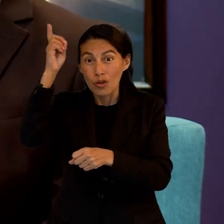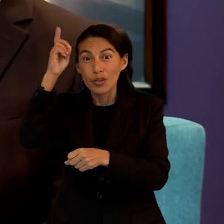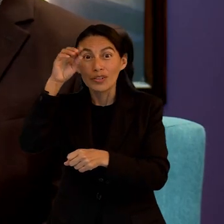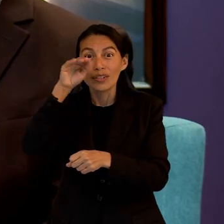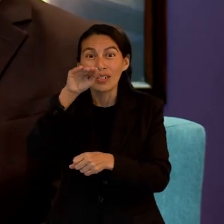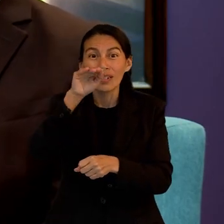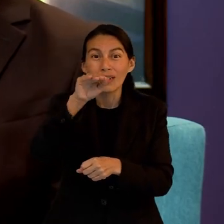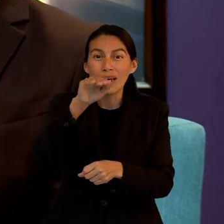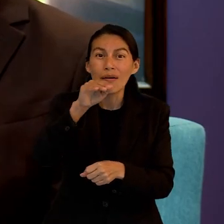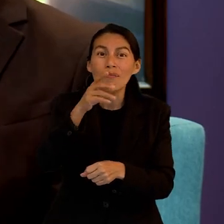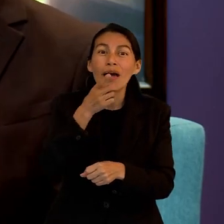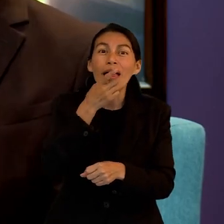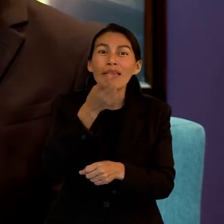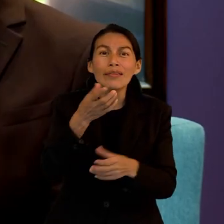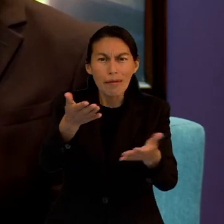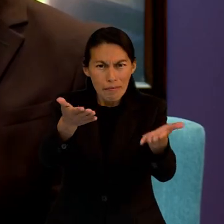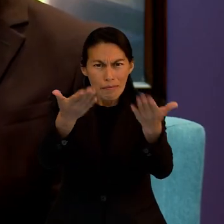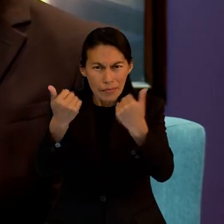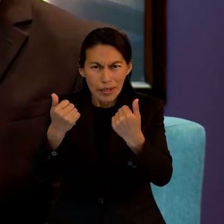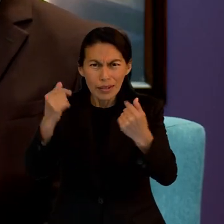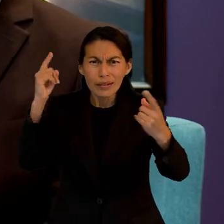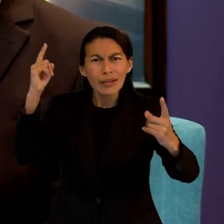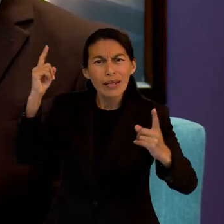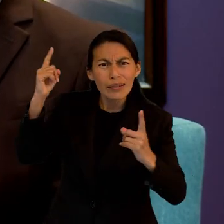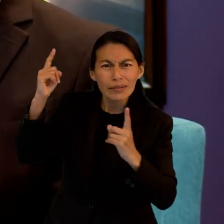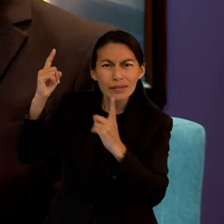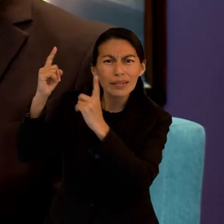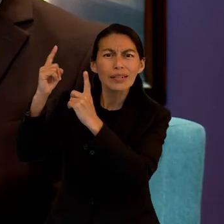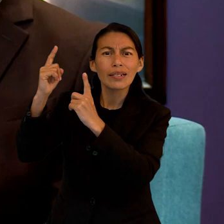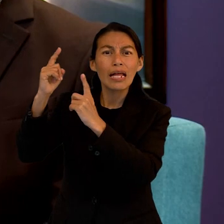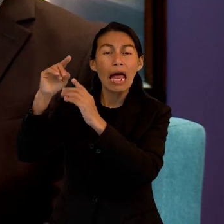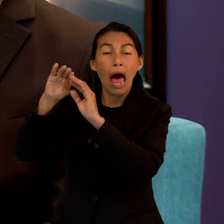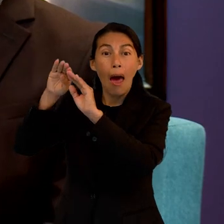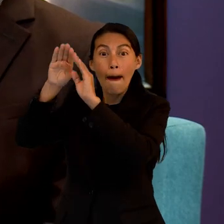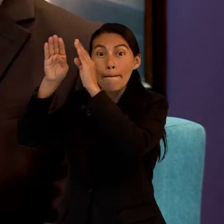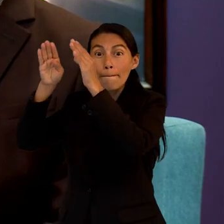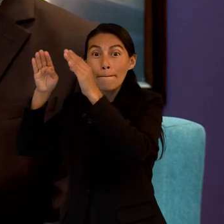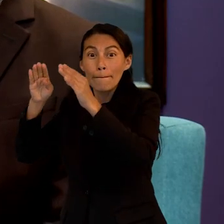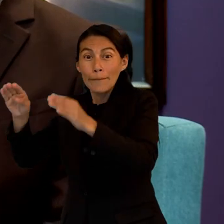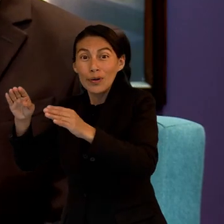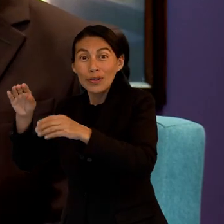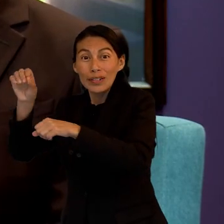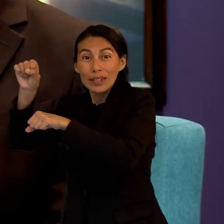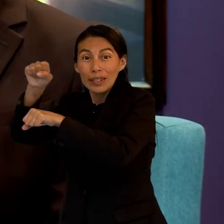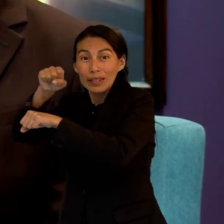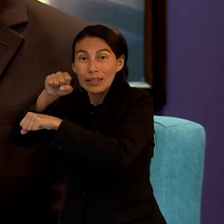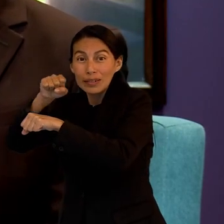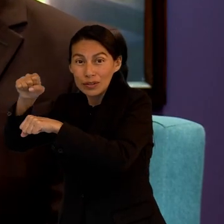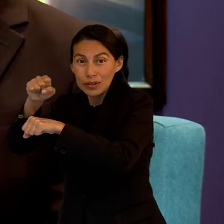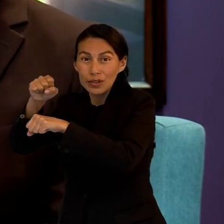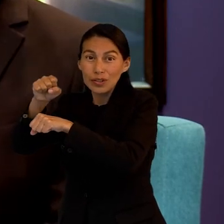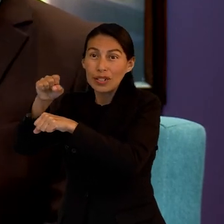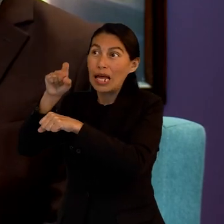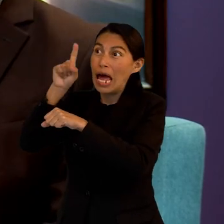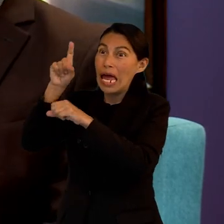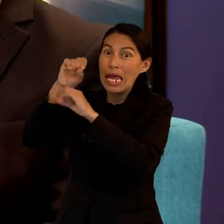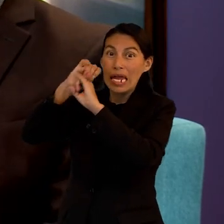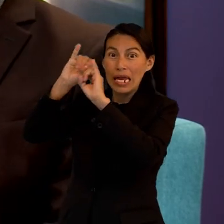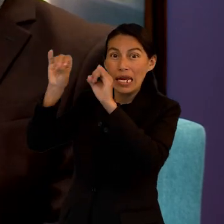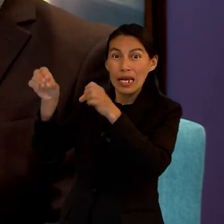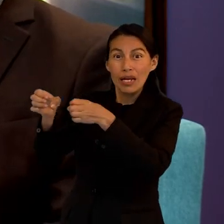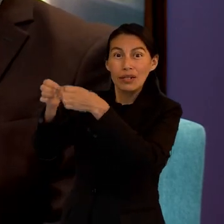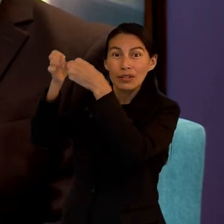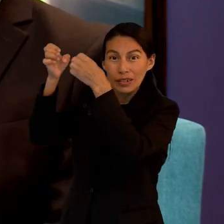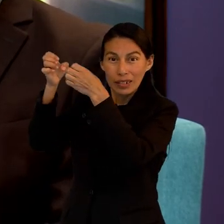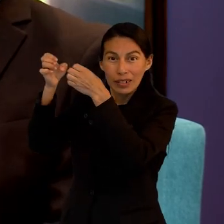llamado de dios acerquémonos diste al monte de sión la jerusalén celestial mediante